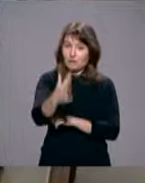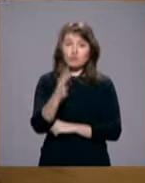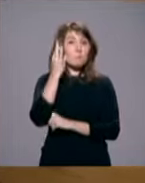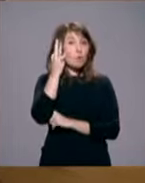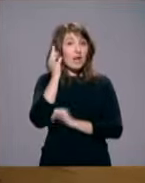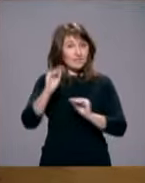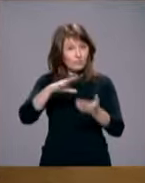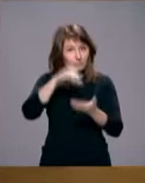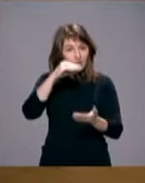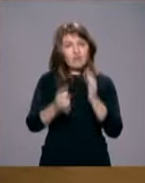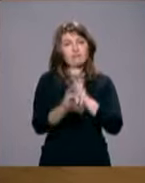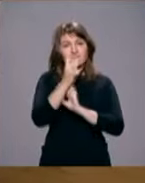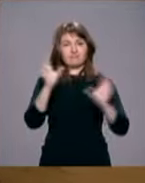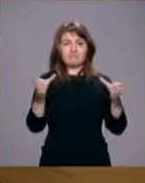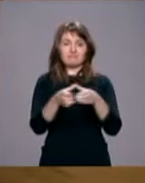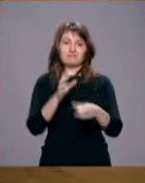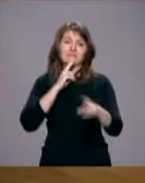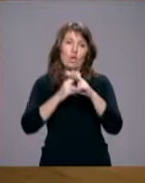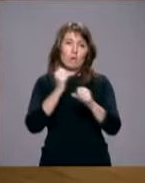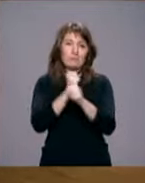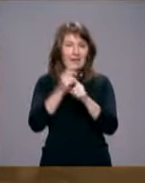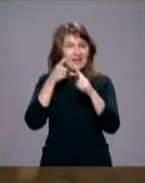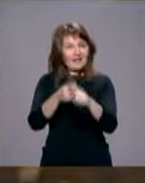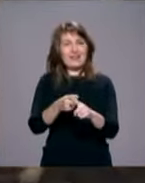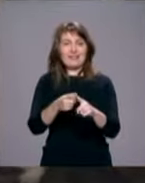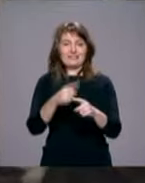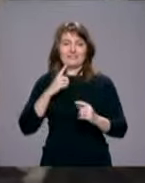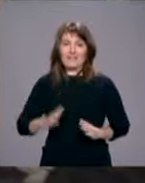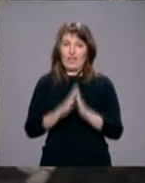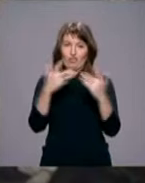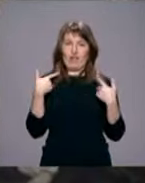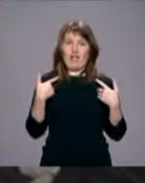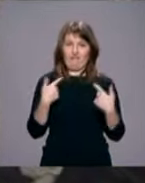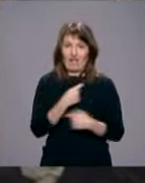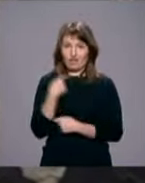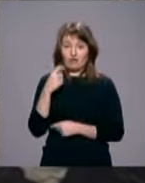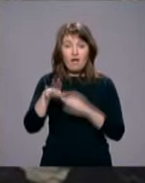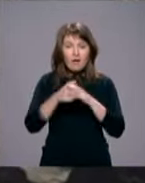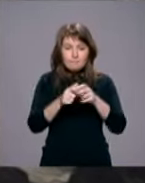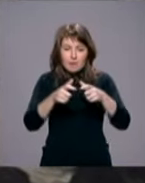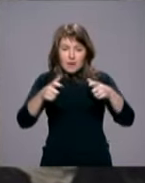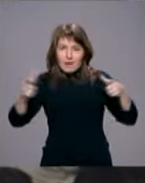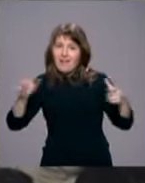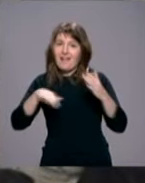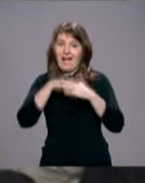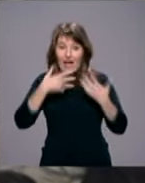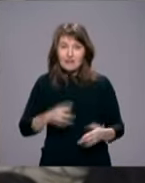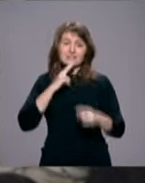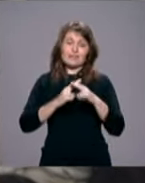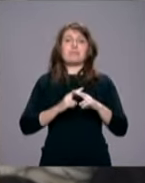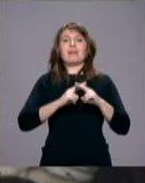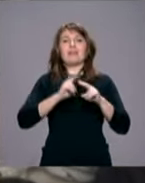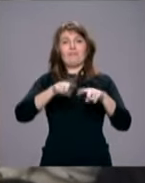la obra para los agrarios calvarios que se extendió rápidamente hasta formar la gran familia de la unión eucarística reparadora